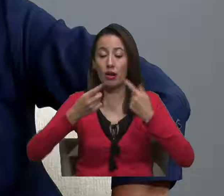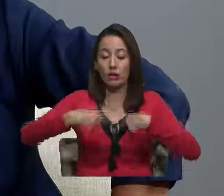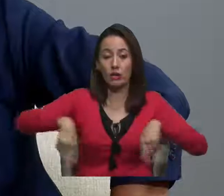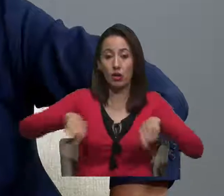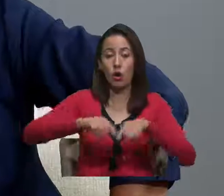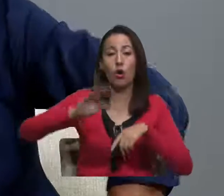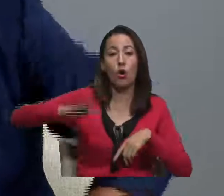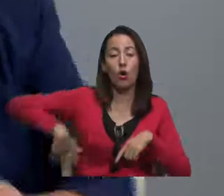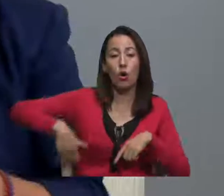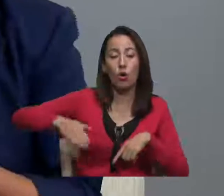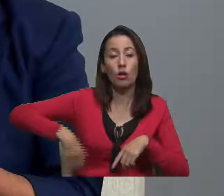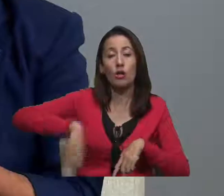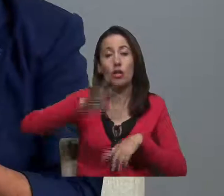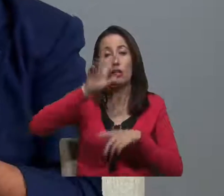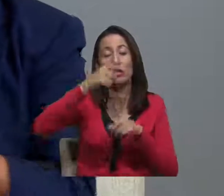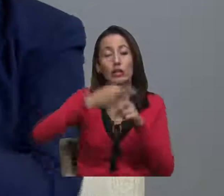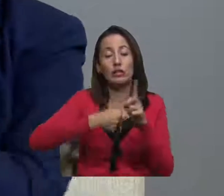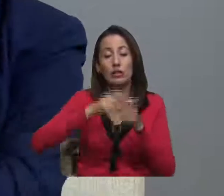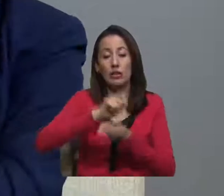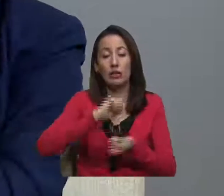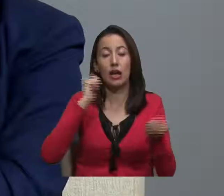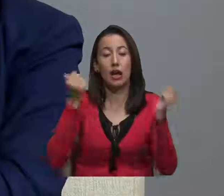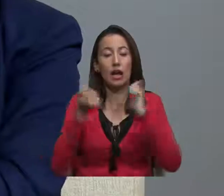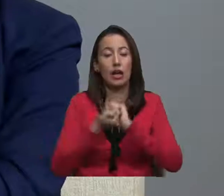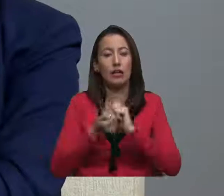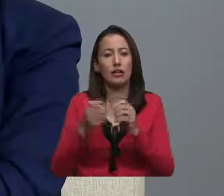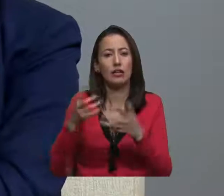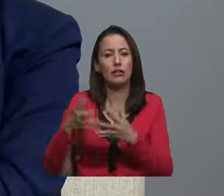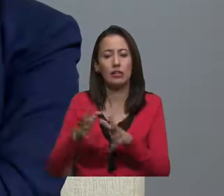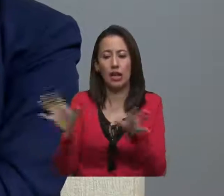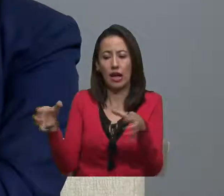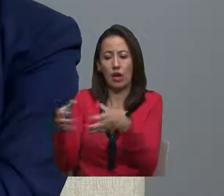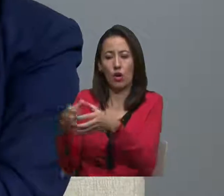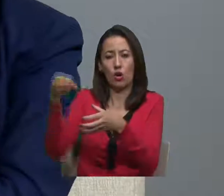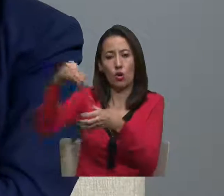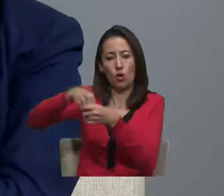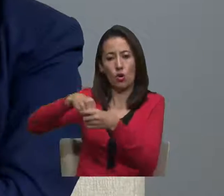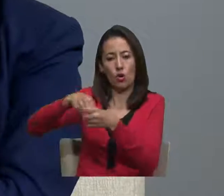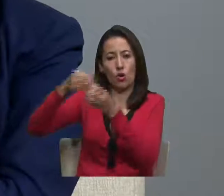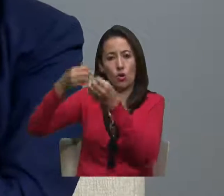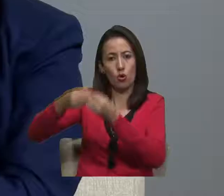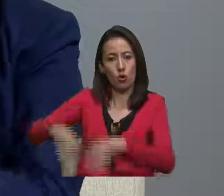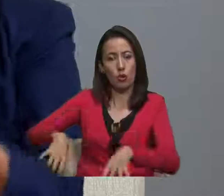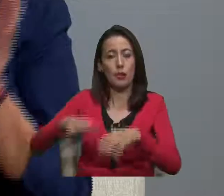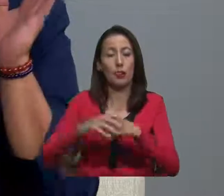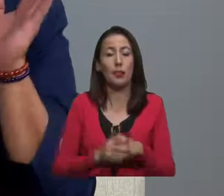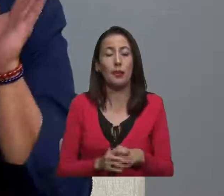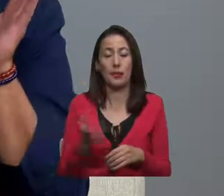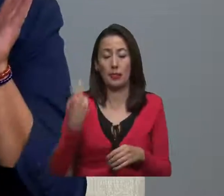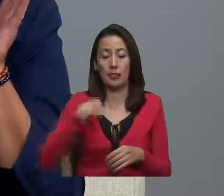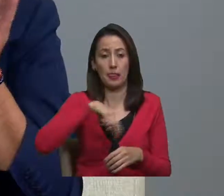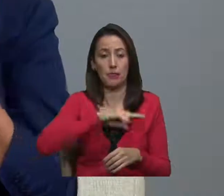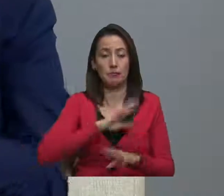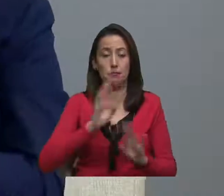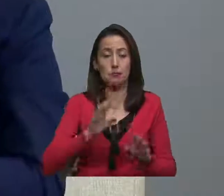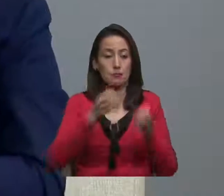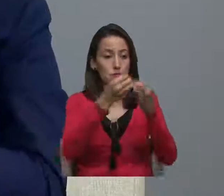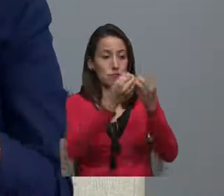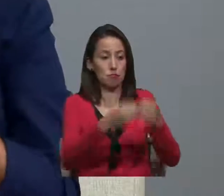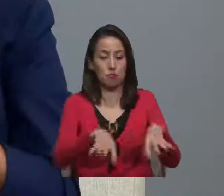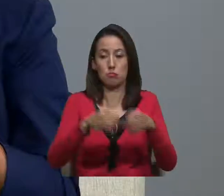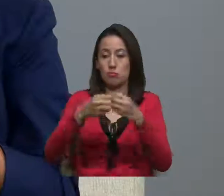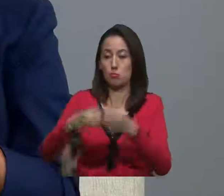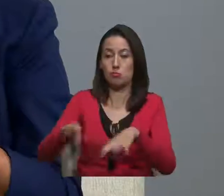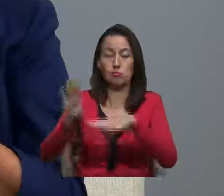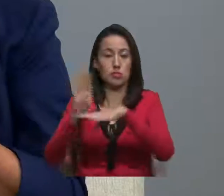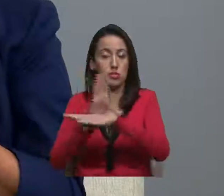partir de los 90 días eso pasa al ala a la contabilidad de pérdidas de los bancos nosotros no le estamos proponiendo que pierdan lo